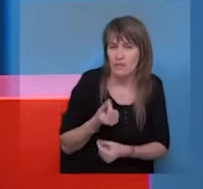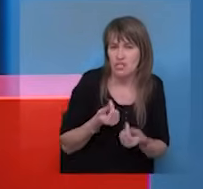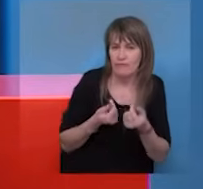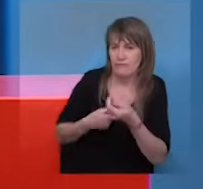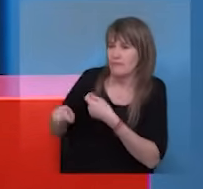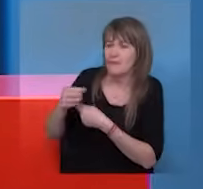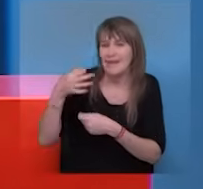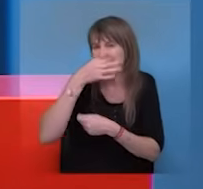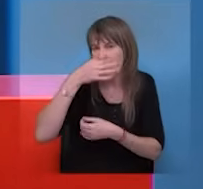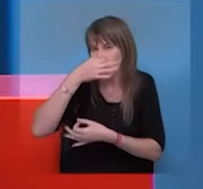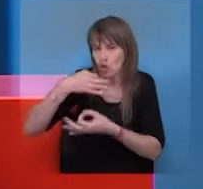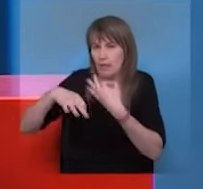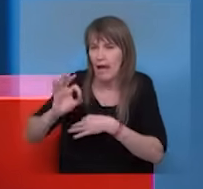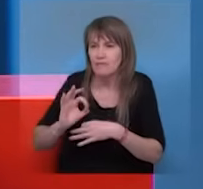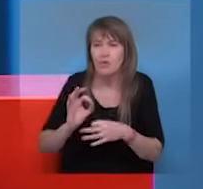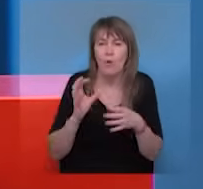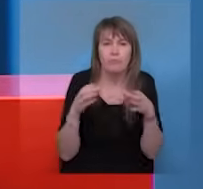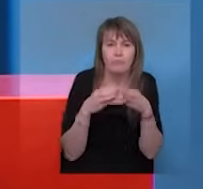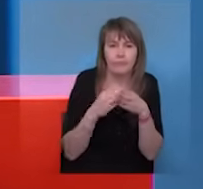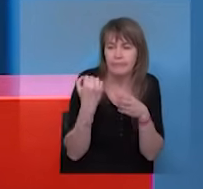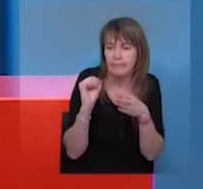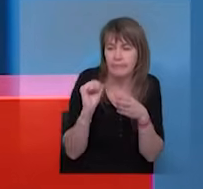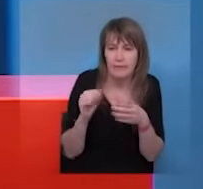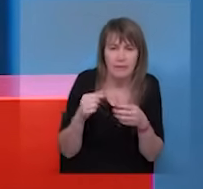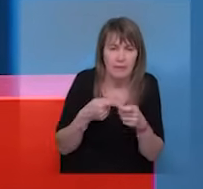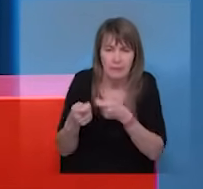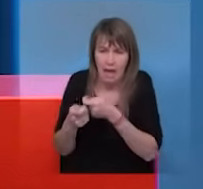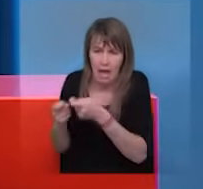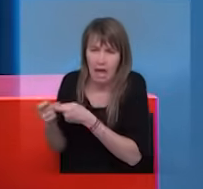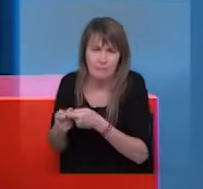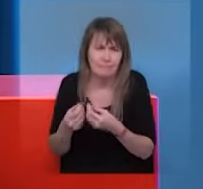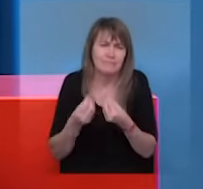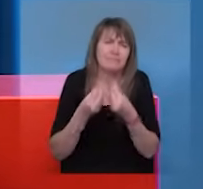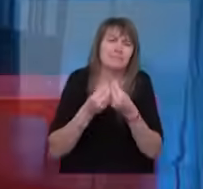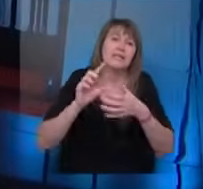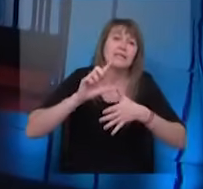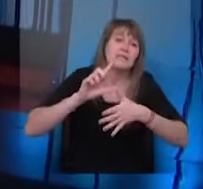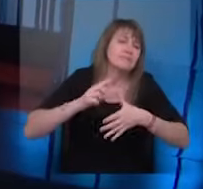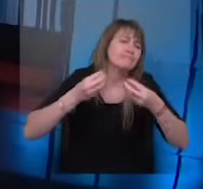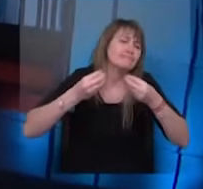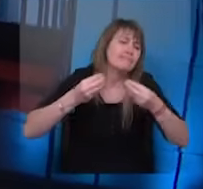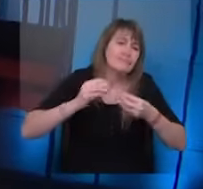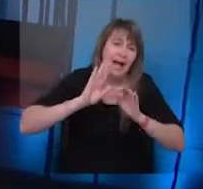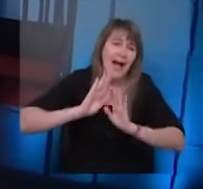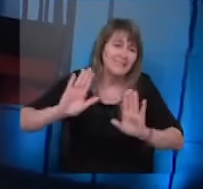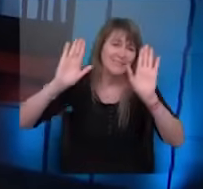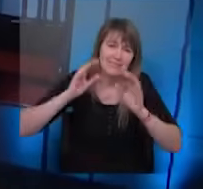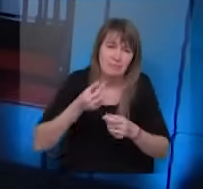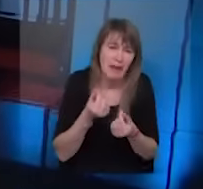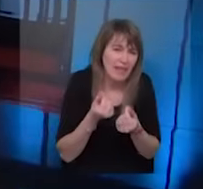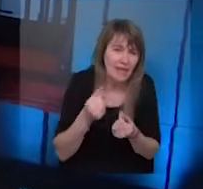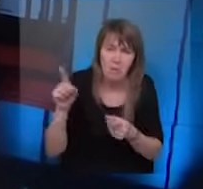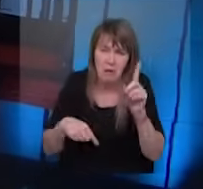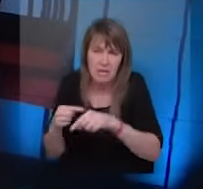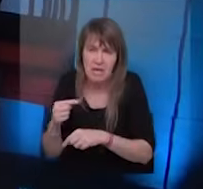narcotráfico del crimen organizado eh América Latina está llena de ejemplos no Y nosotros siempre decimos que bueno que